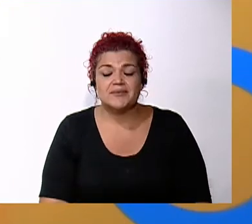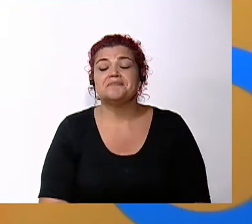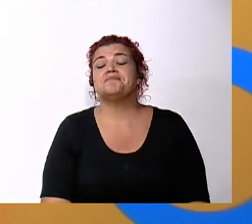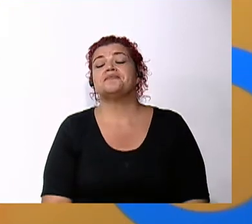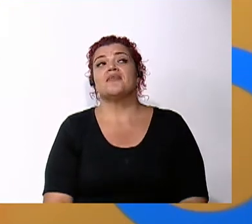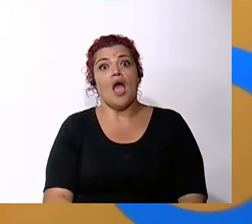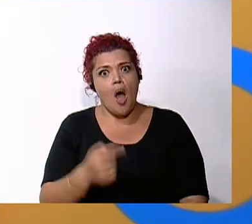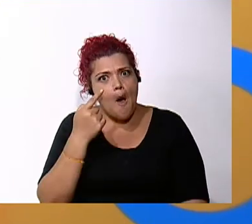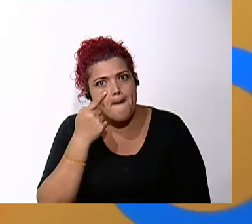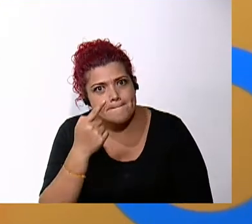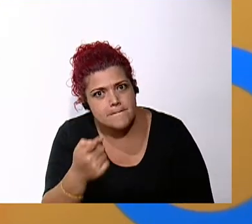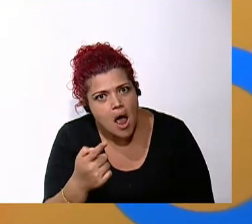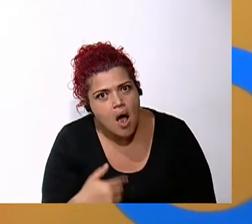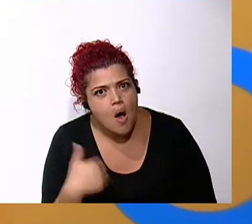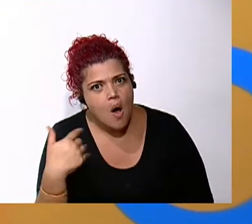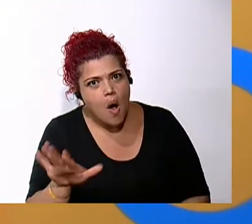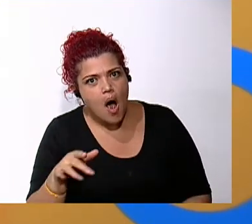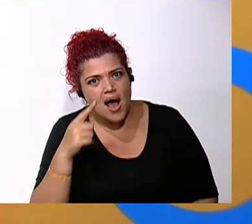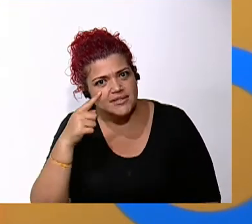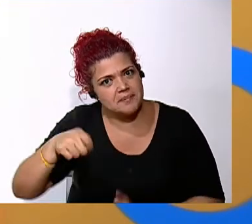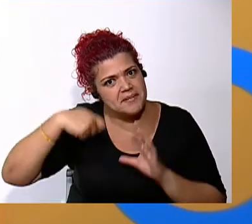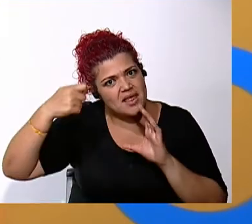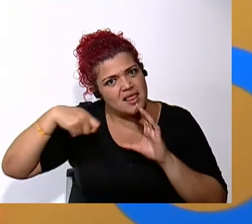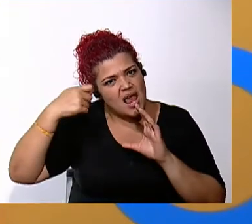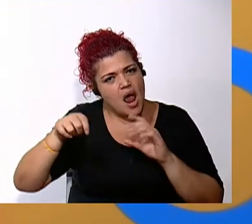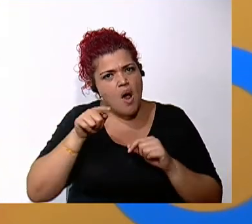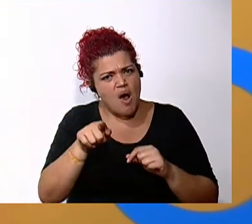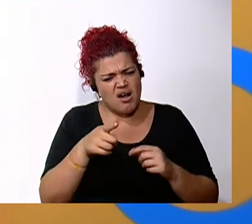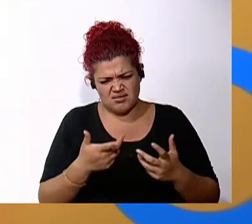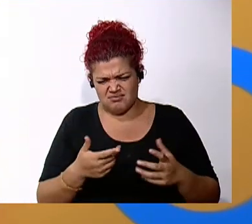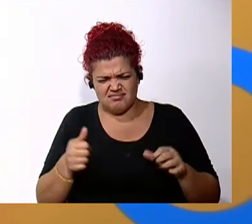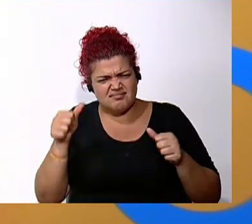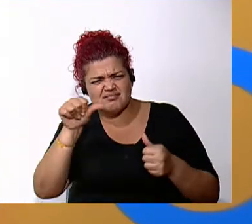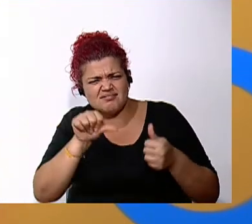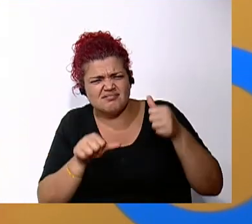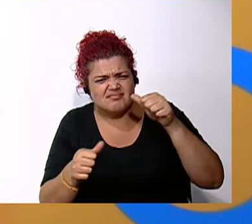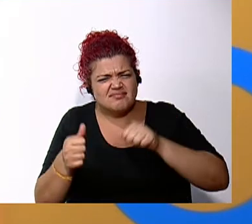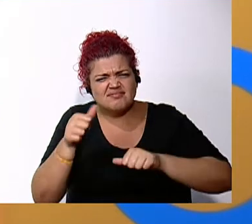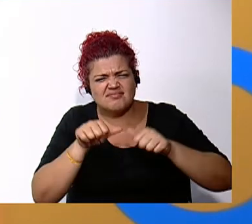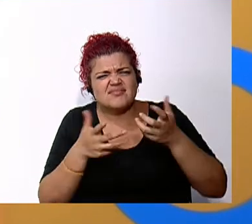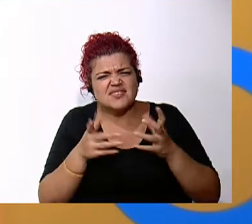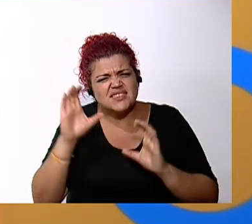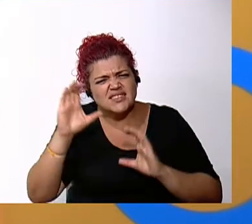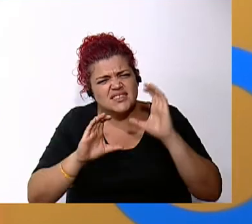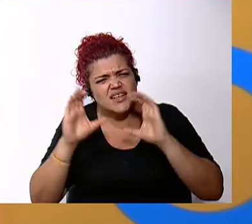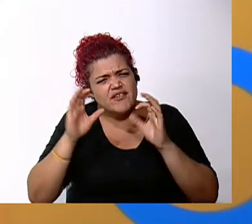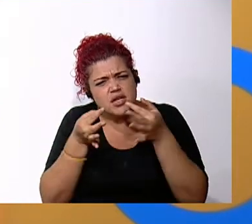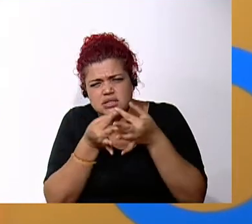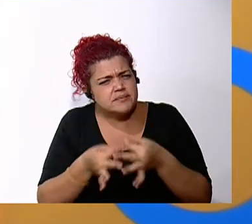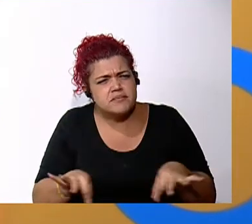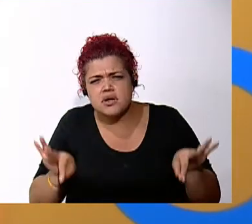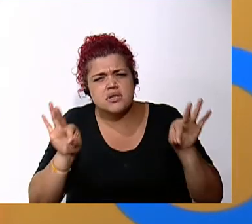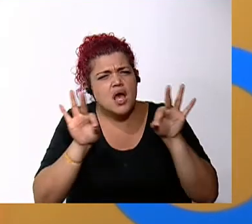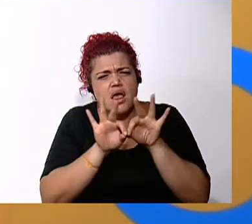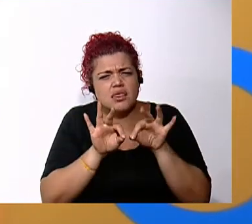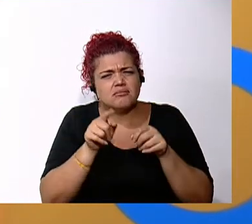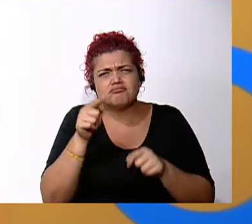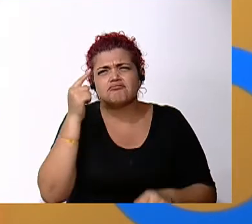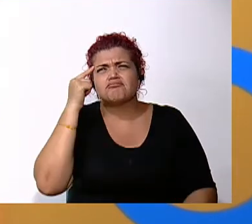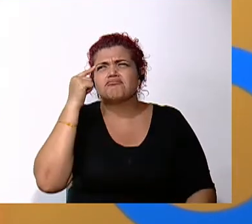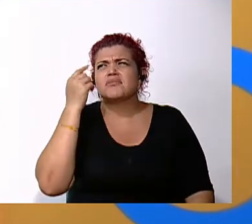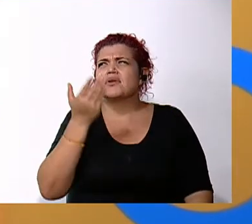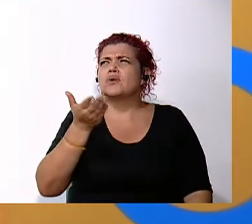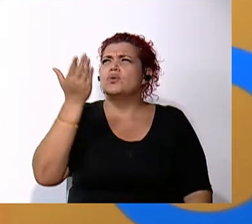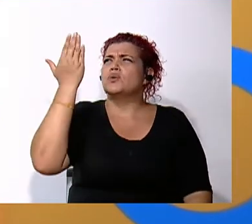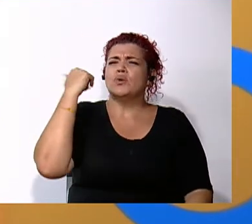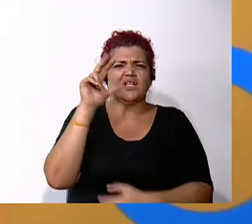Como pudieron ver ustedes en este video, el experimento que hizo este científico tan importante, imagínense, hace